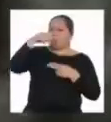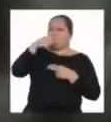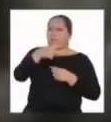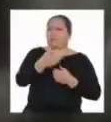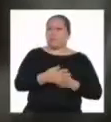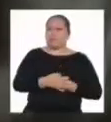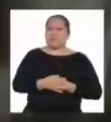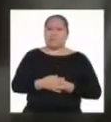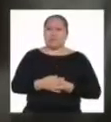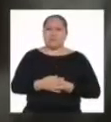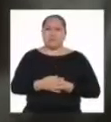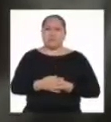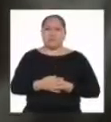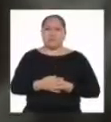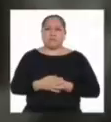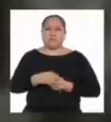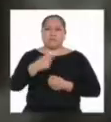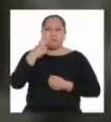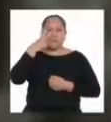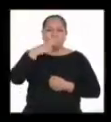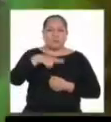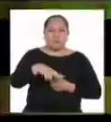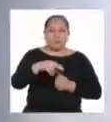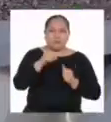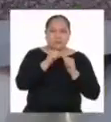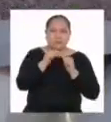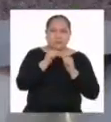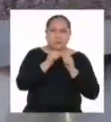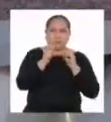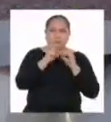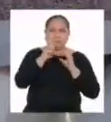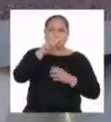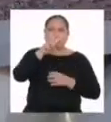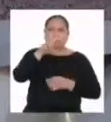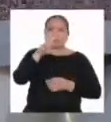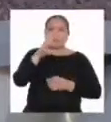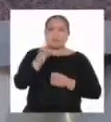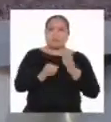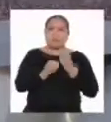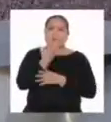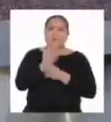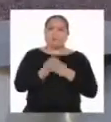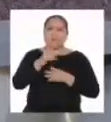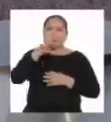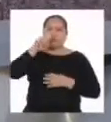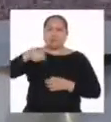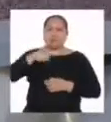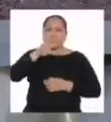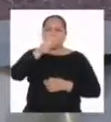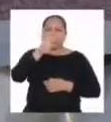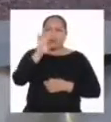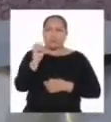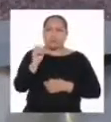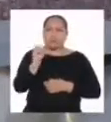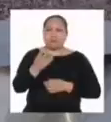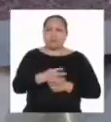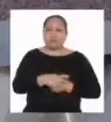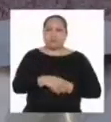esa? Observa detenidamente la fecha. 23 de septiembre del